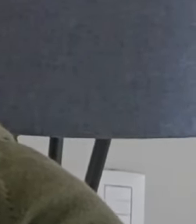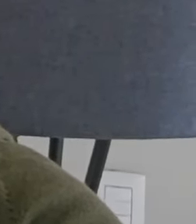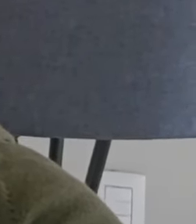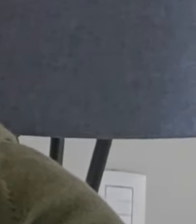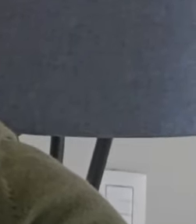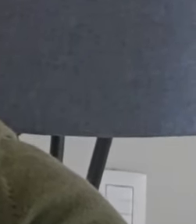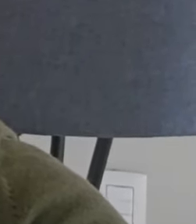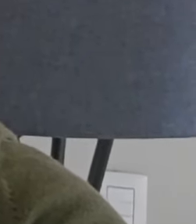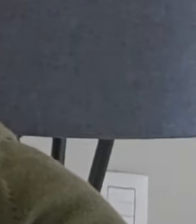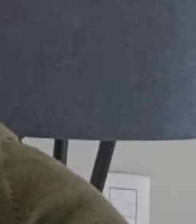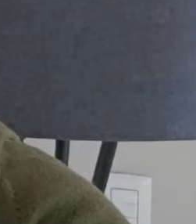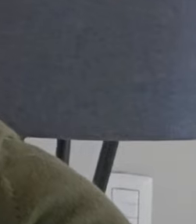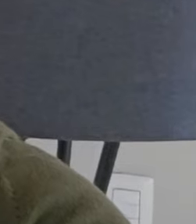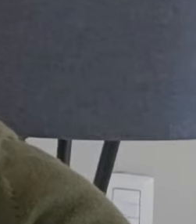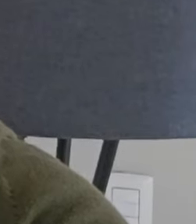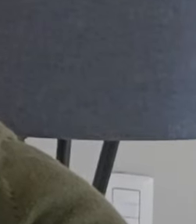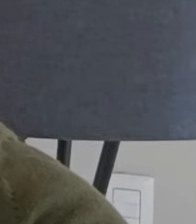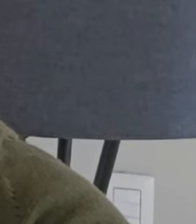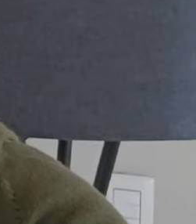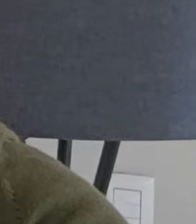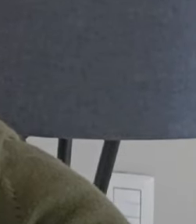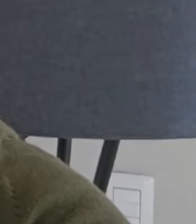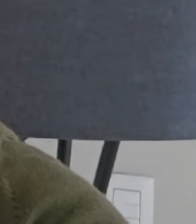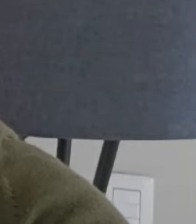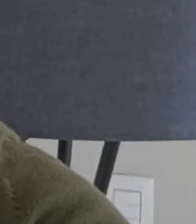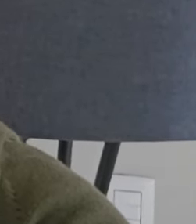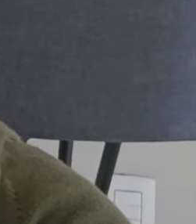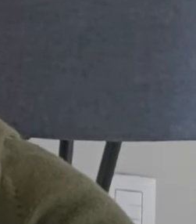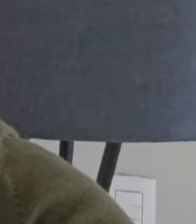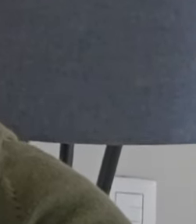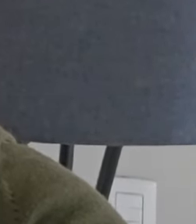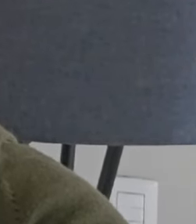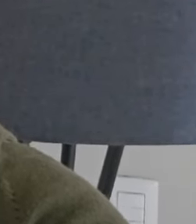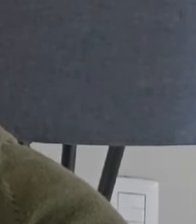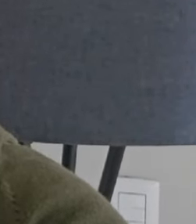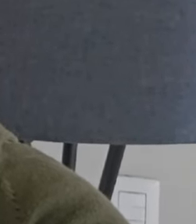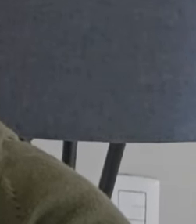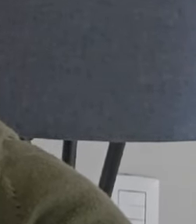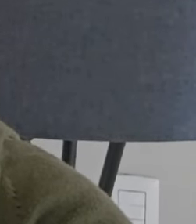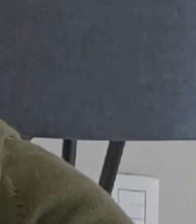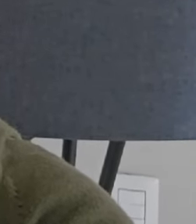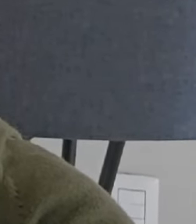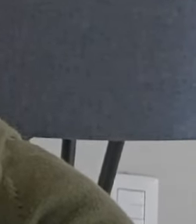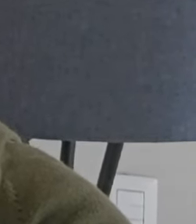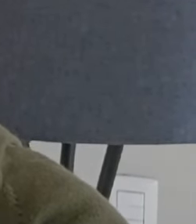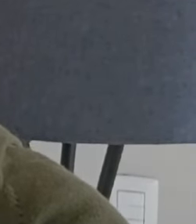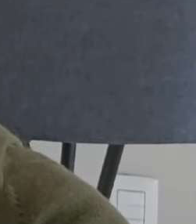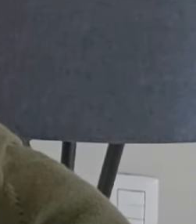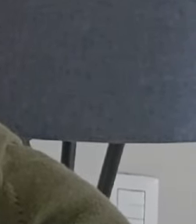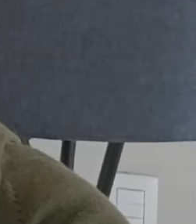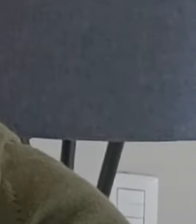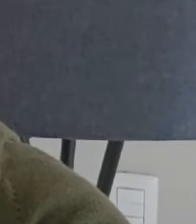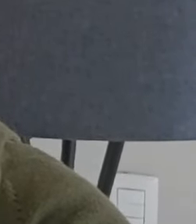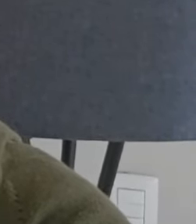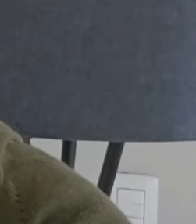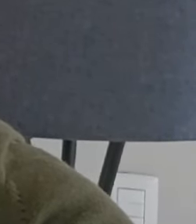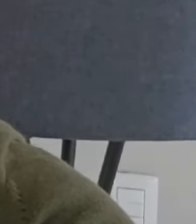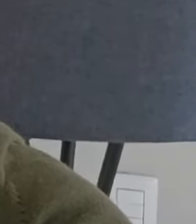y bastante caros. Pero resistimos, señora presidenta, incluso utilizaron la causa de